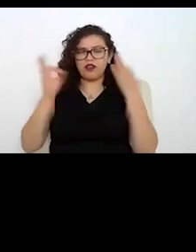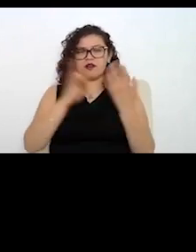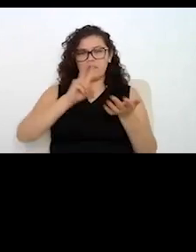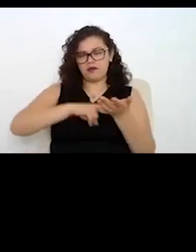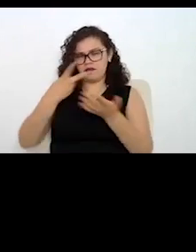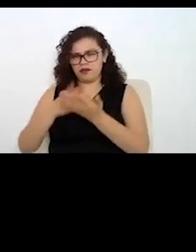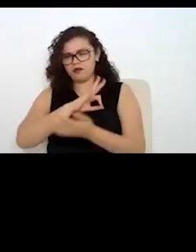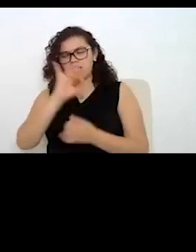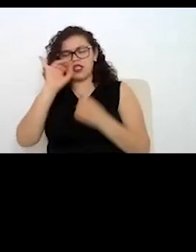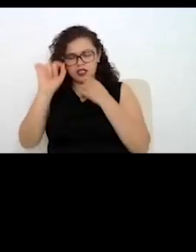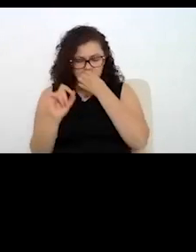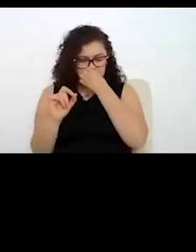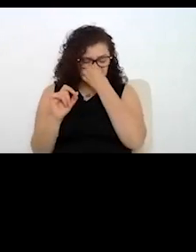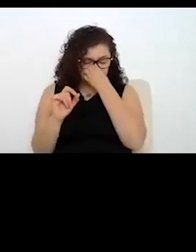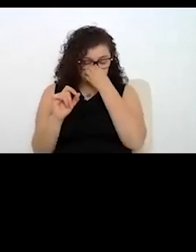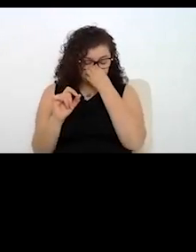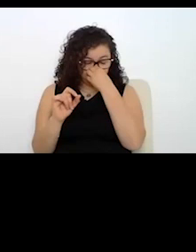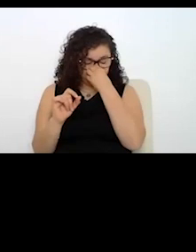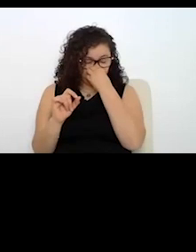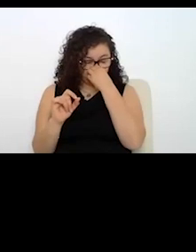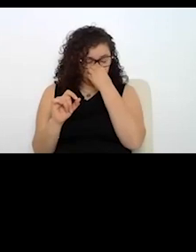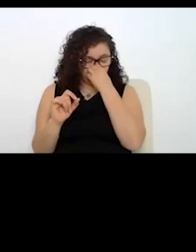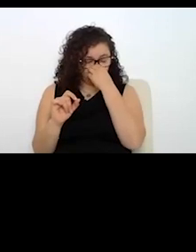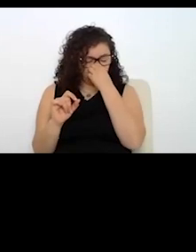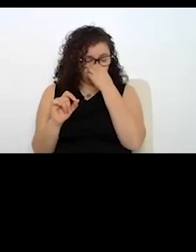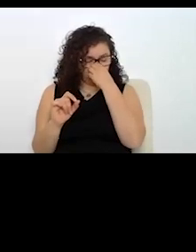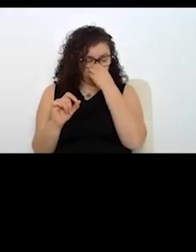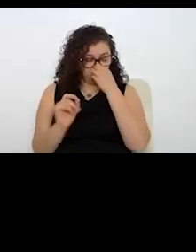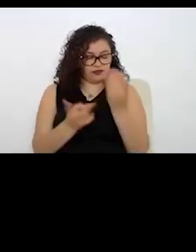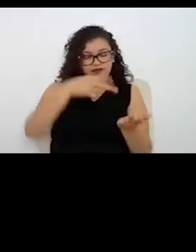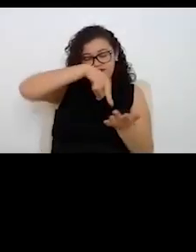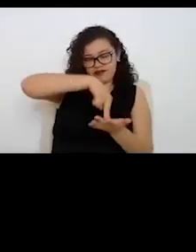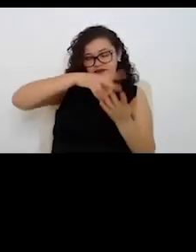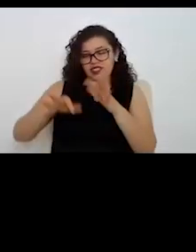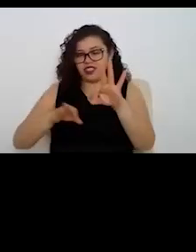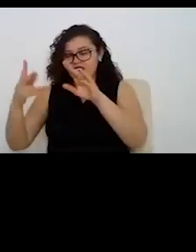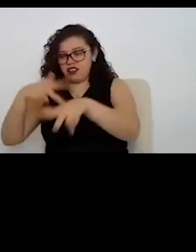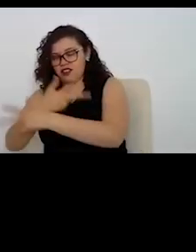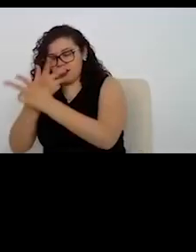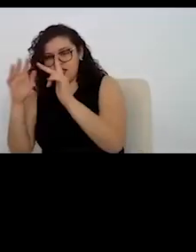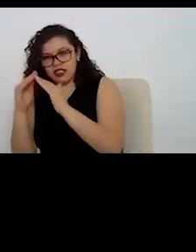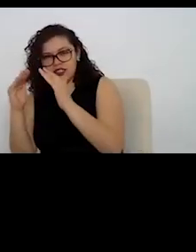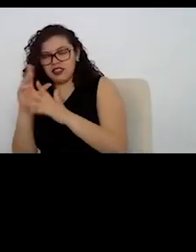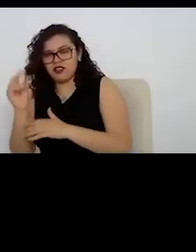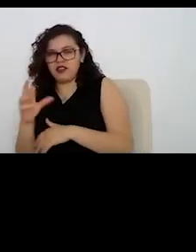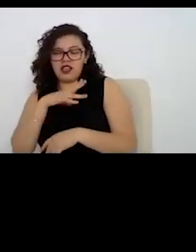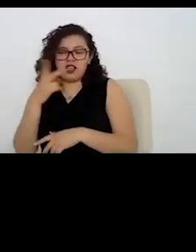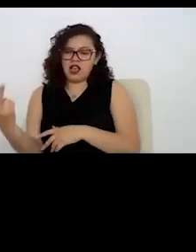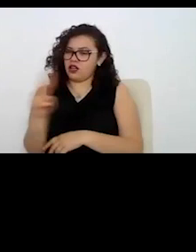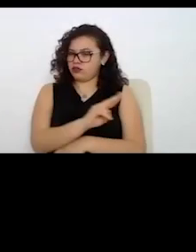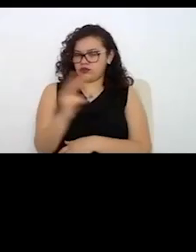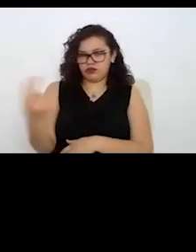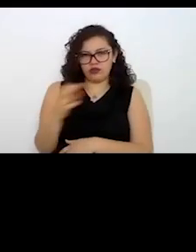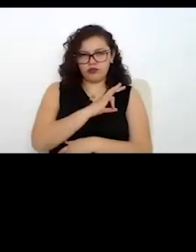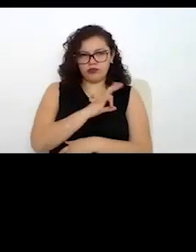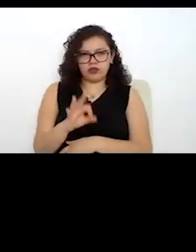puede, es toda aquella que no cae en la modalidad presencial y en la modalidad de teletrabajo, es decir, que se desempeñan las funciones en